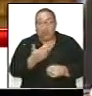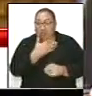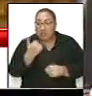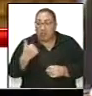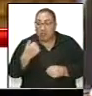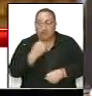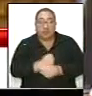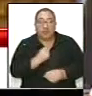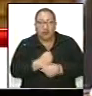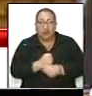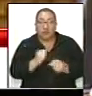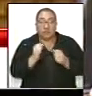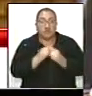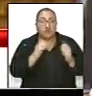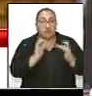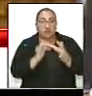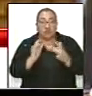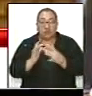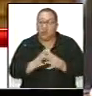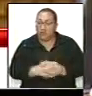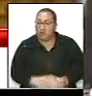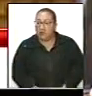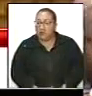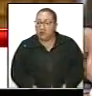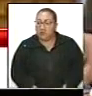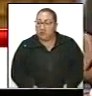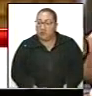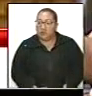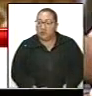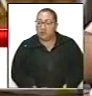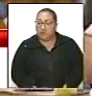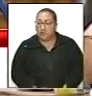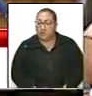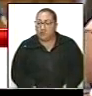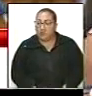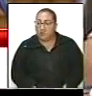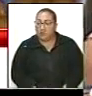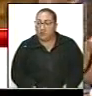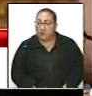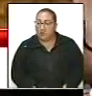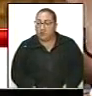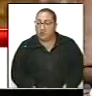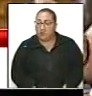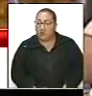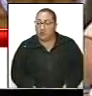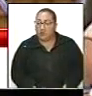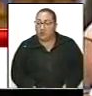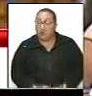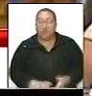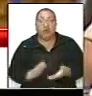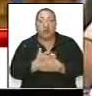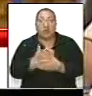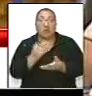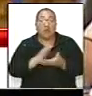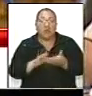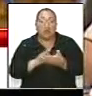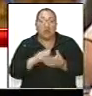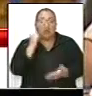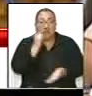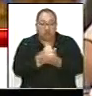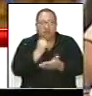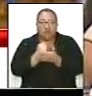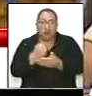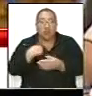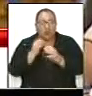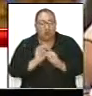mejor trabajo de coordinación en términos de la vinculación entre el licenciamiento y la acreditación. Nosotros estamos convencidos